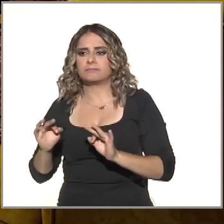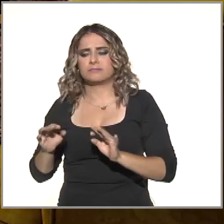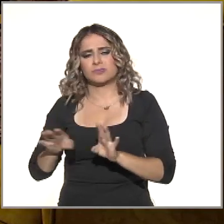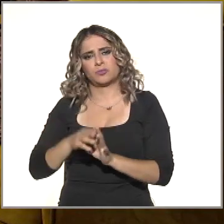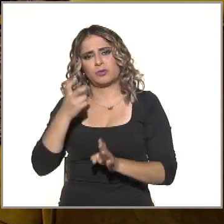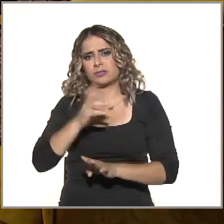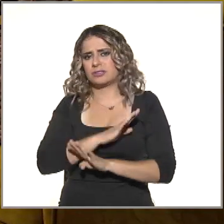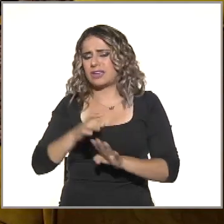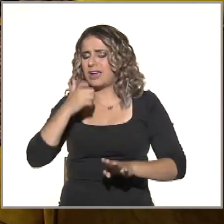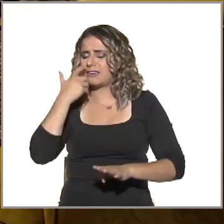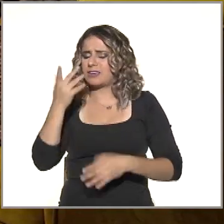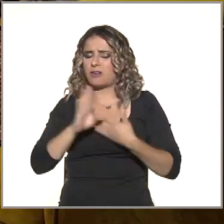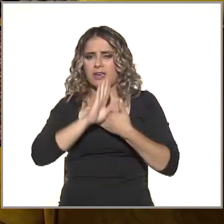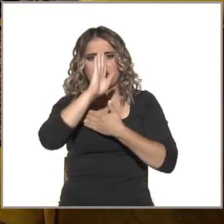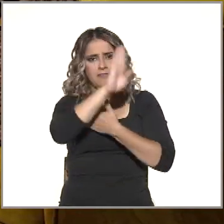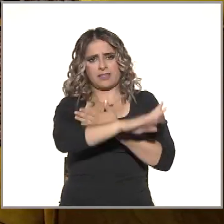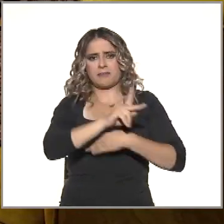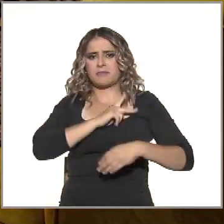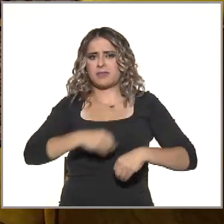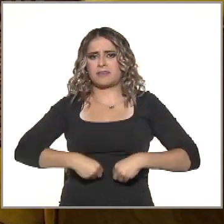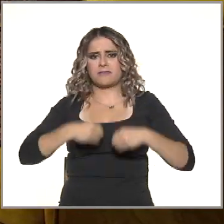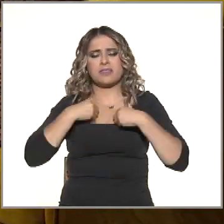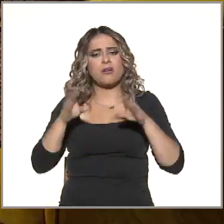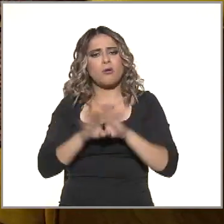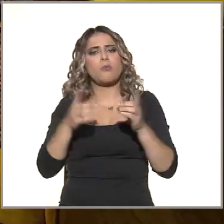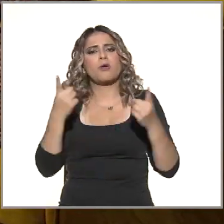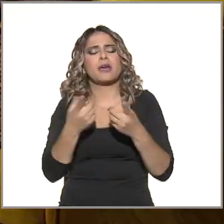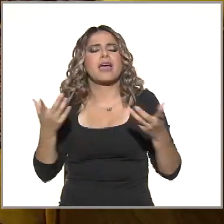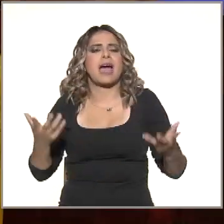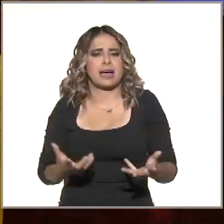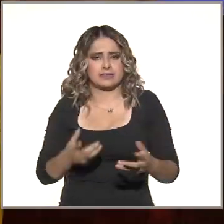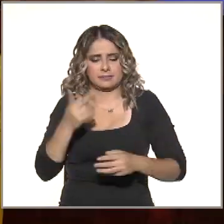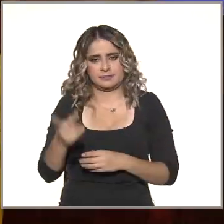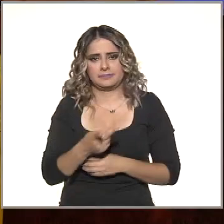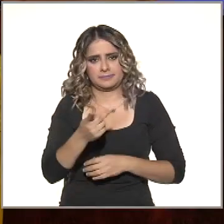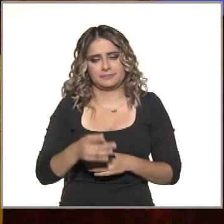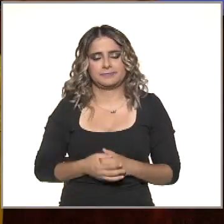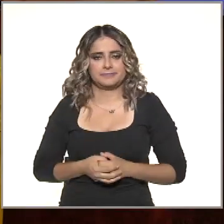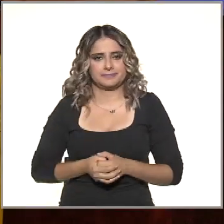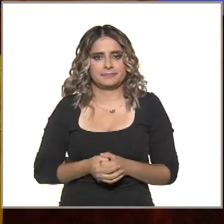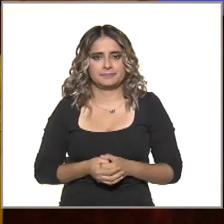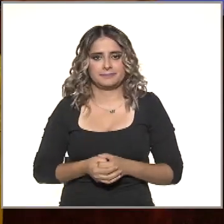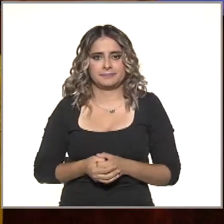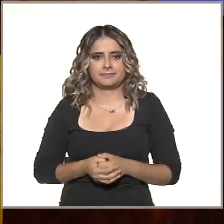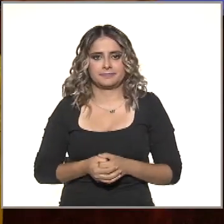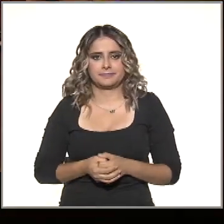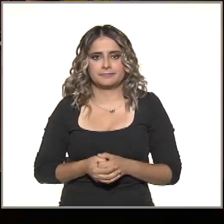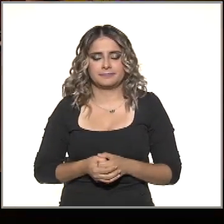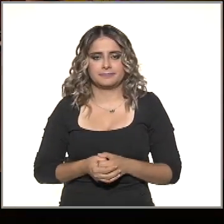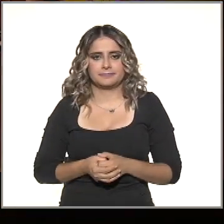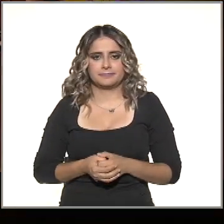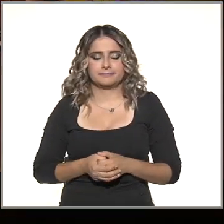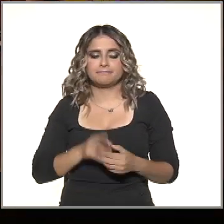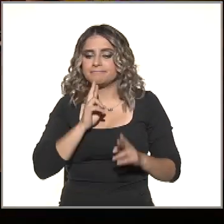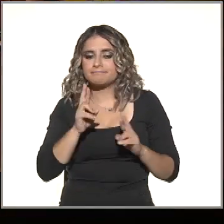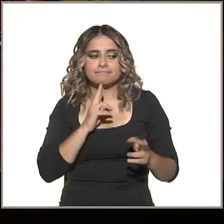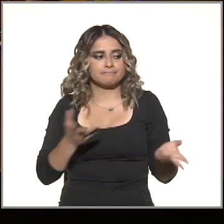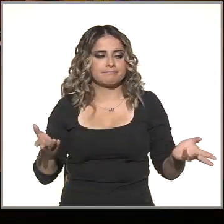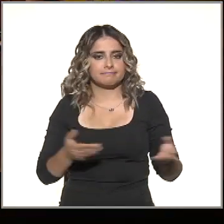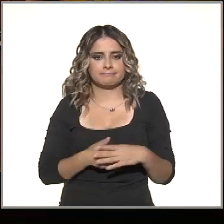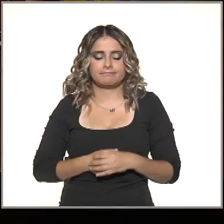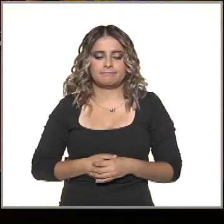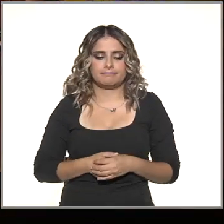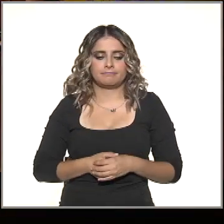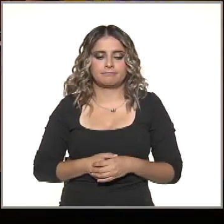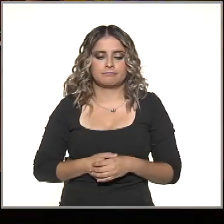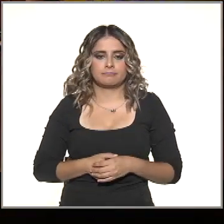frase ya no me afecte en mi vida diaria? Nos pregunta Verónica Elizalde. ¿Quién de ustedes quiere decirle? Yo